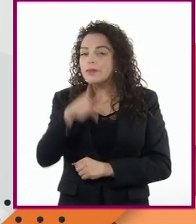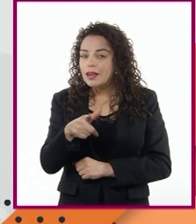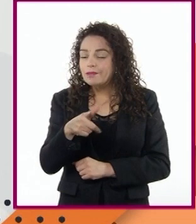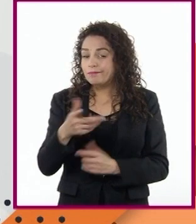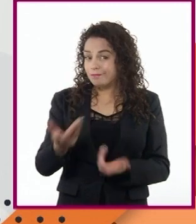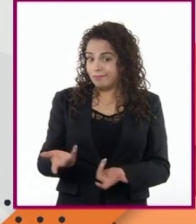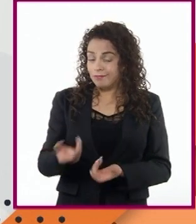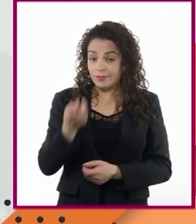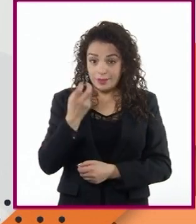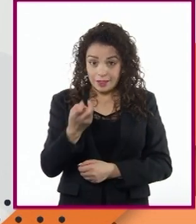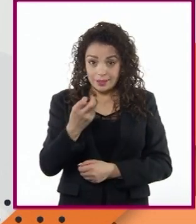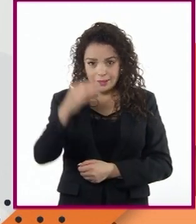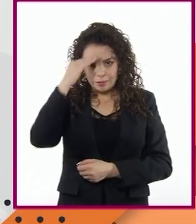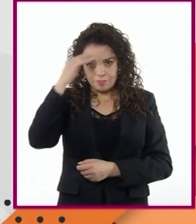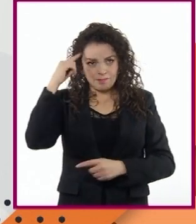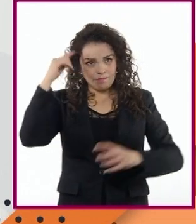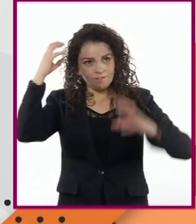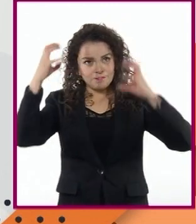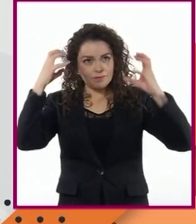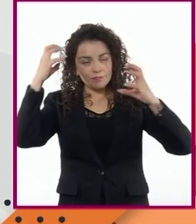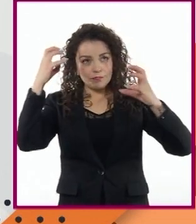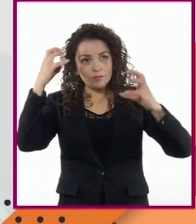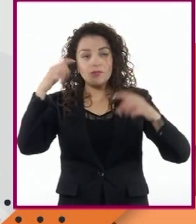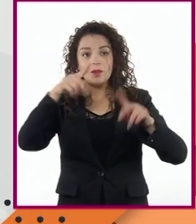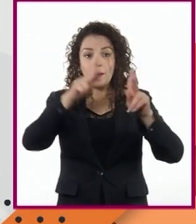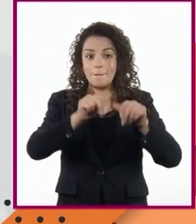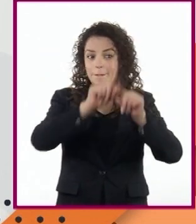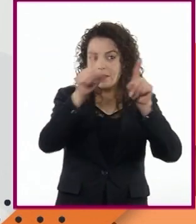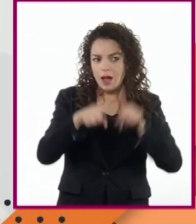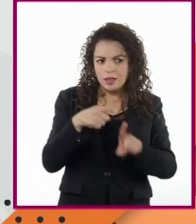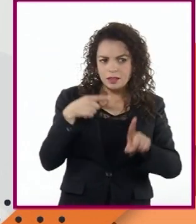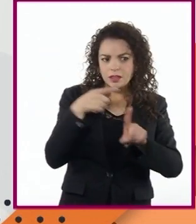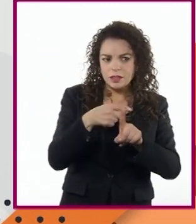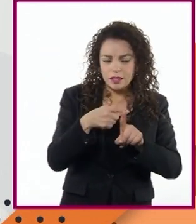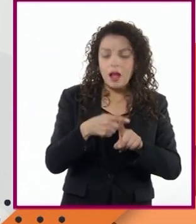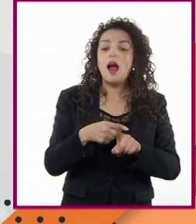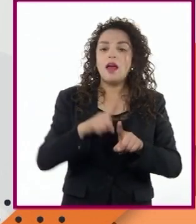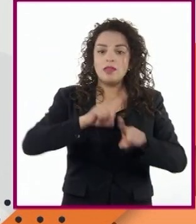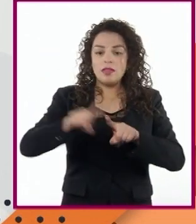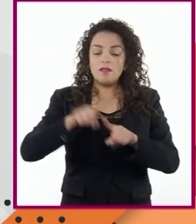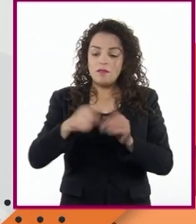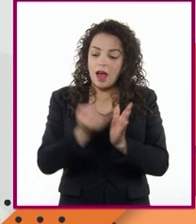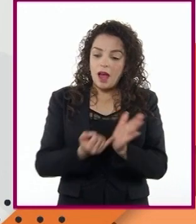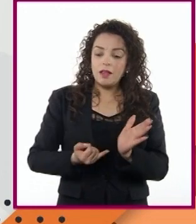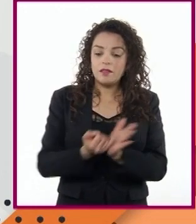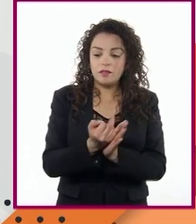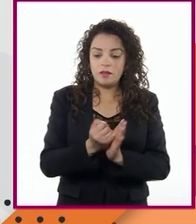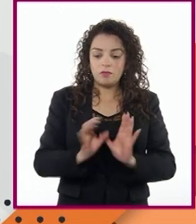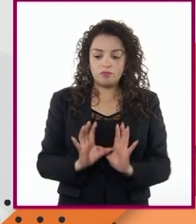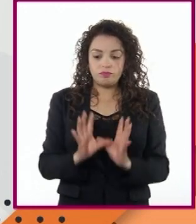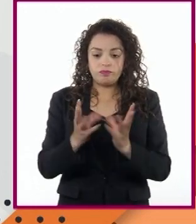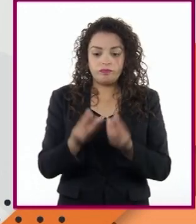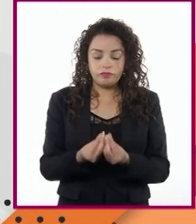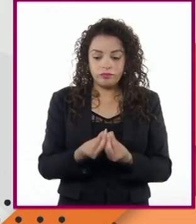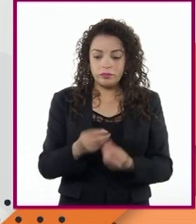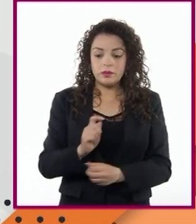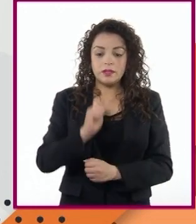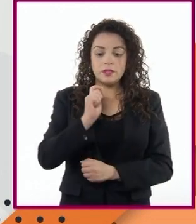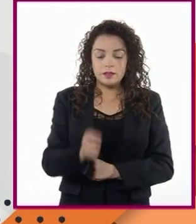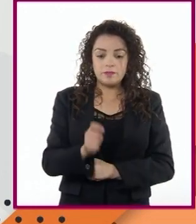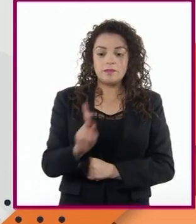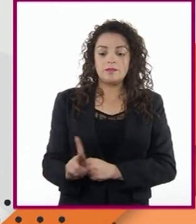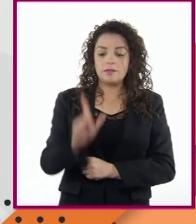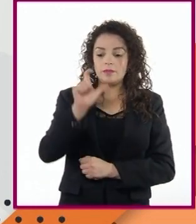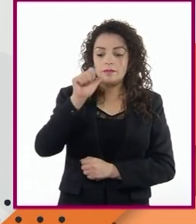perspectiva, la consolidación de la paz está sujeta a un conjunto de decisiones que tienen que ver con la capacidad de